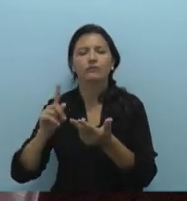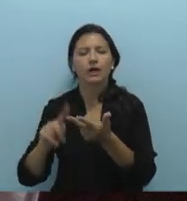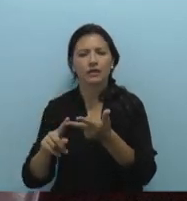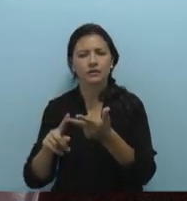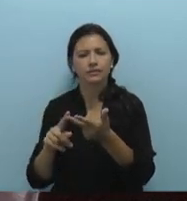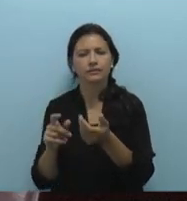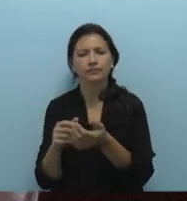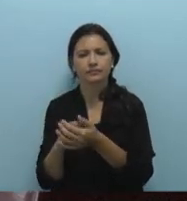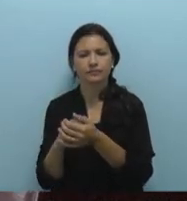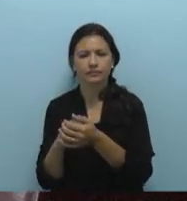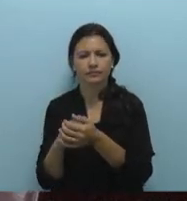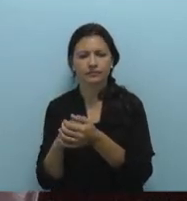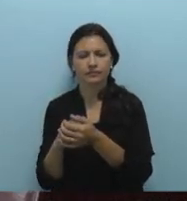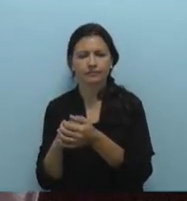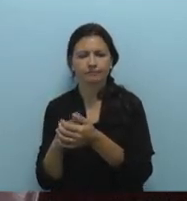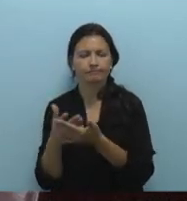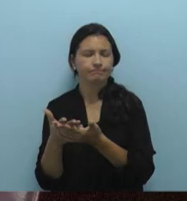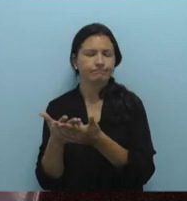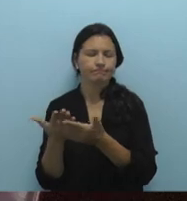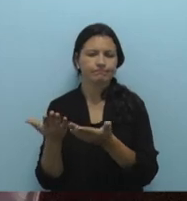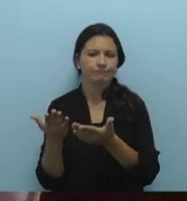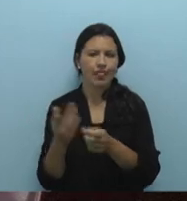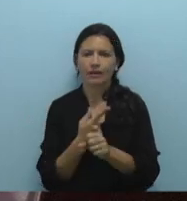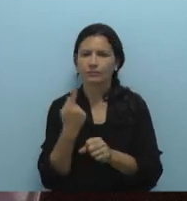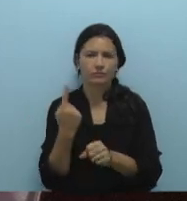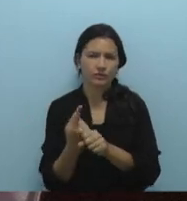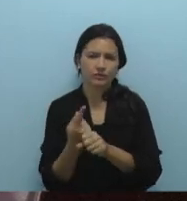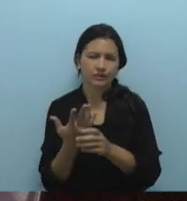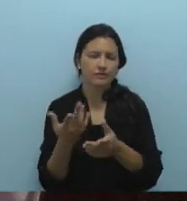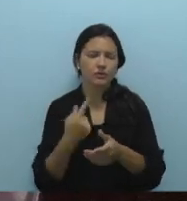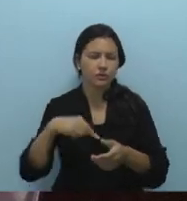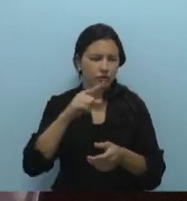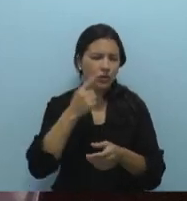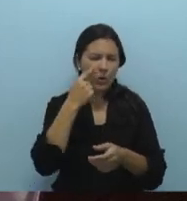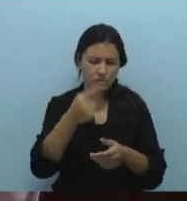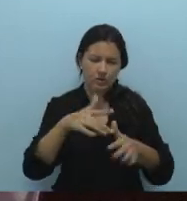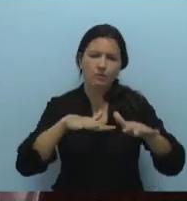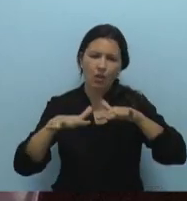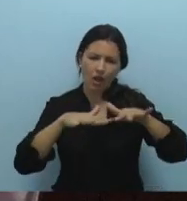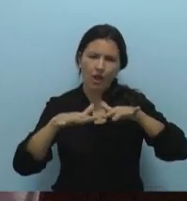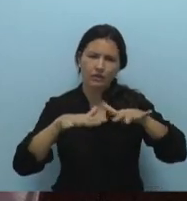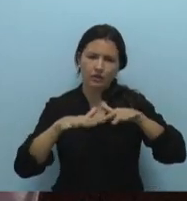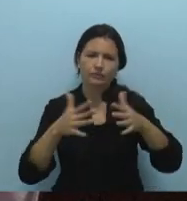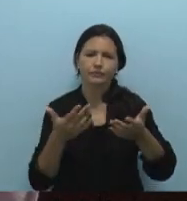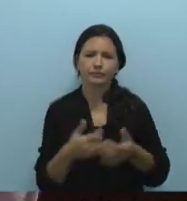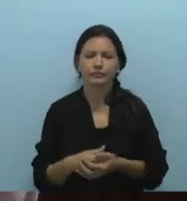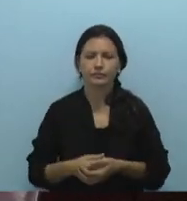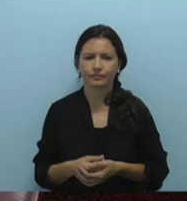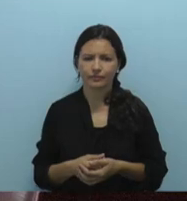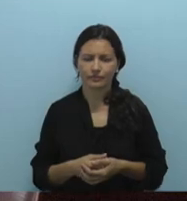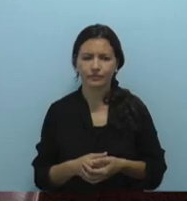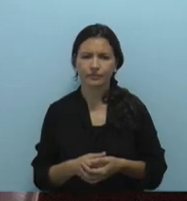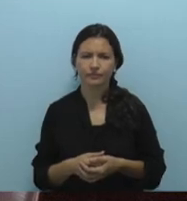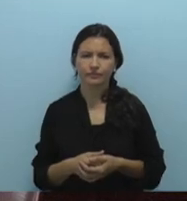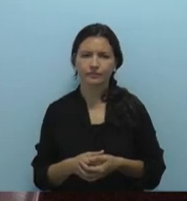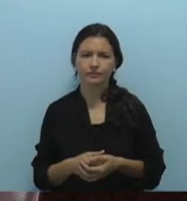la deuda, algo que en nuestra historia reciente sabemos y mucho. Como le tenemos que poner un límite a este